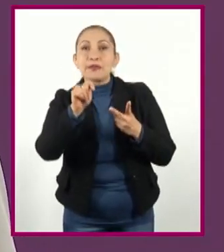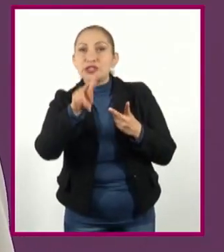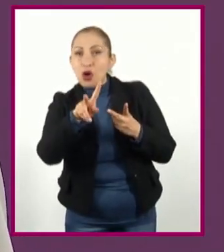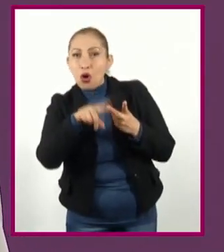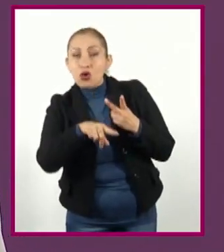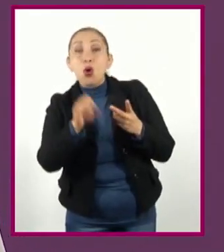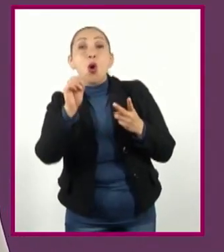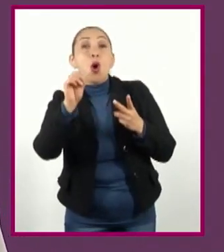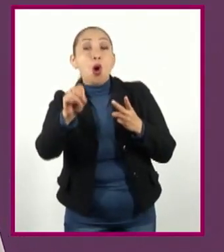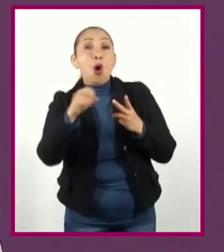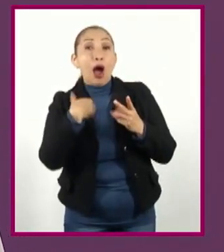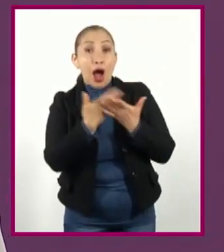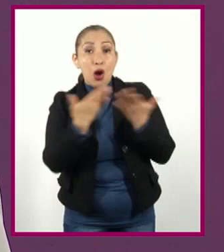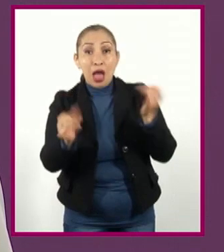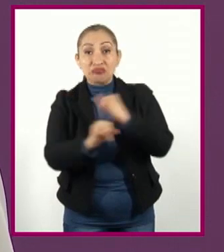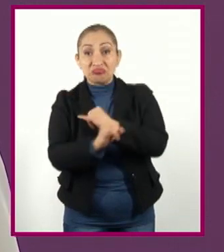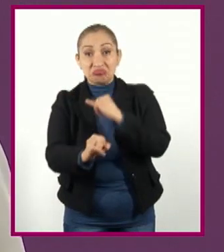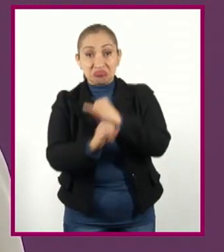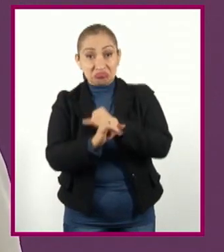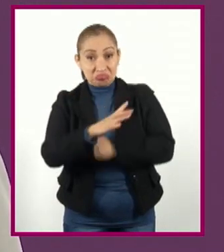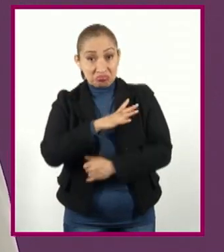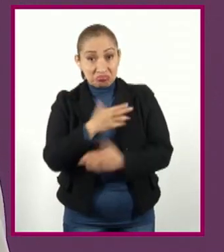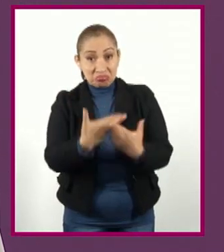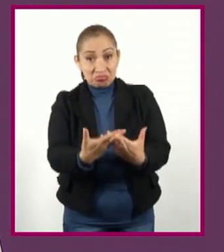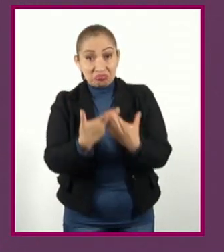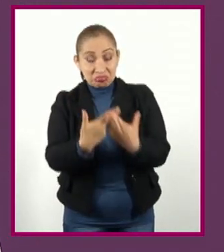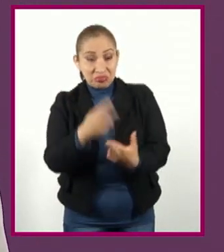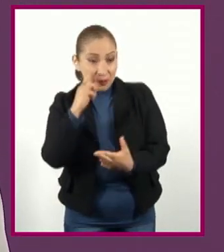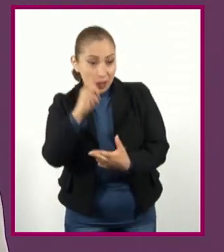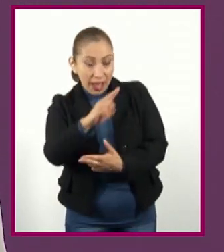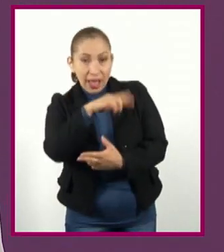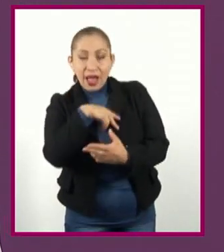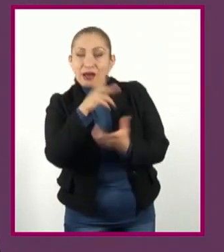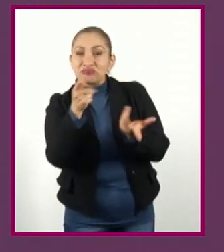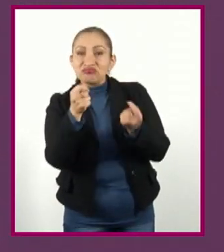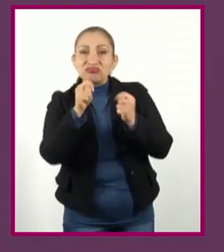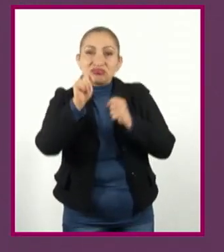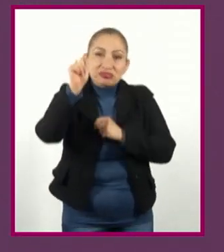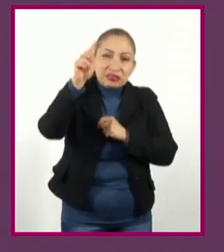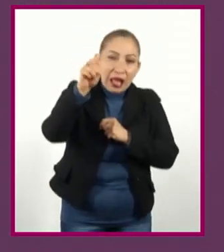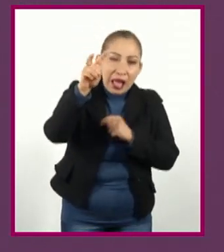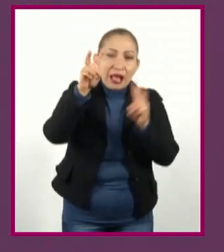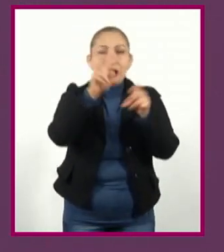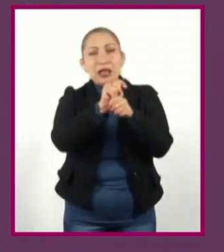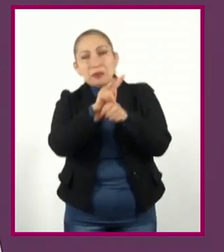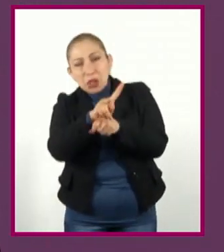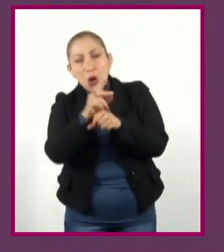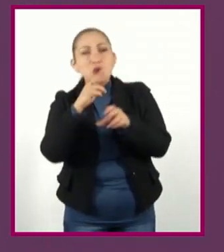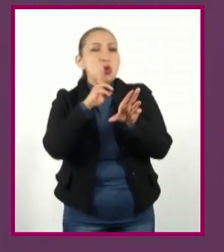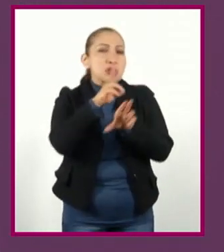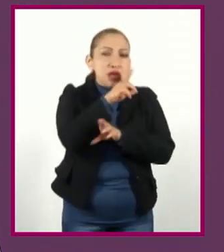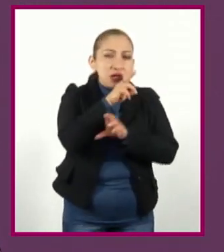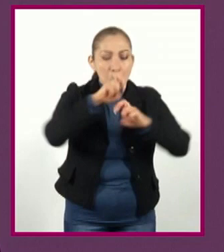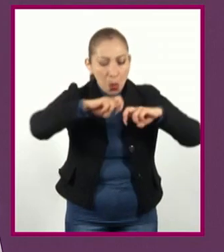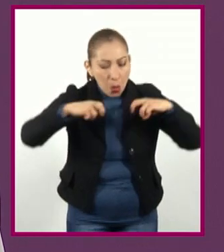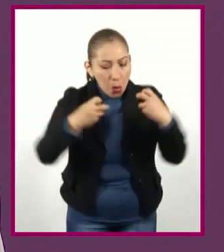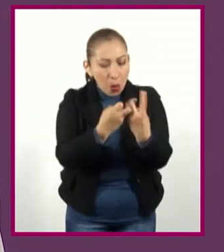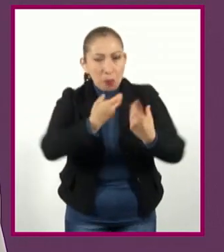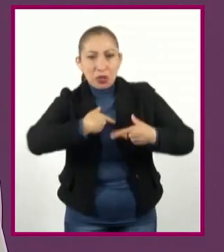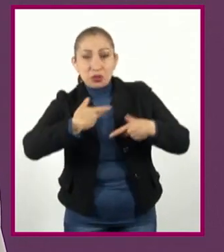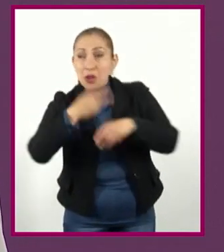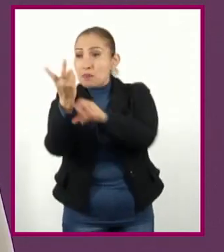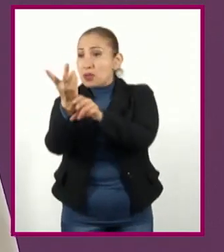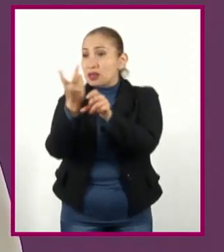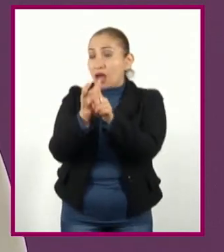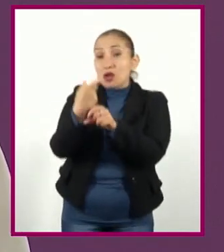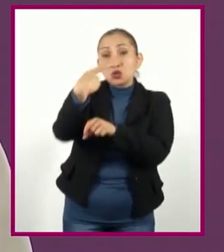televisión o hasta las nuevas plataformas digitales, donde se presentan programas o mesas de análisis en noticieros o secciones con invitados